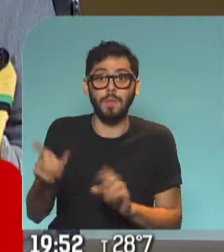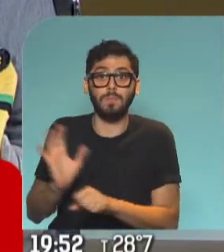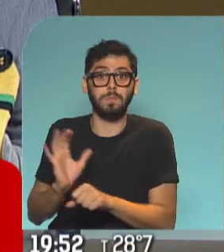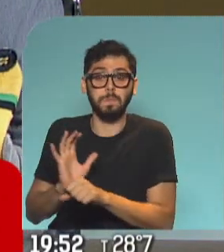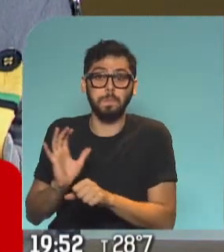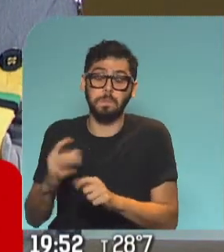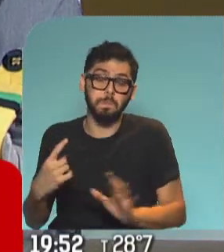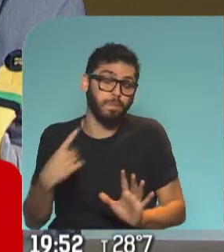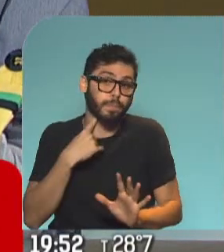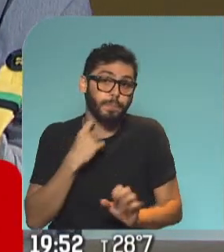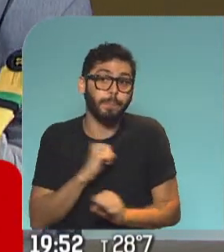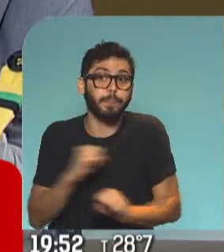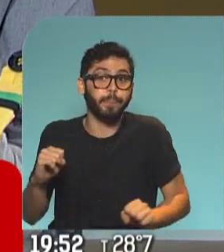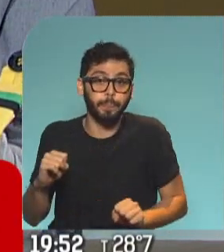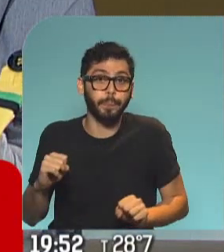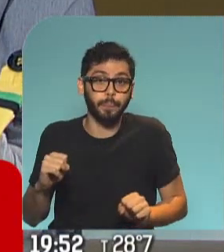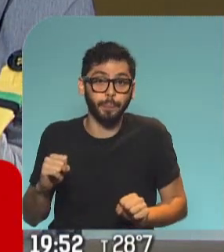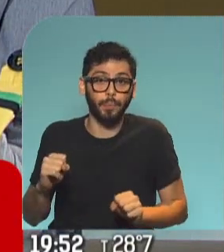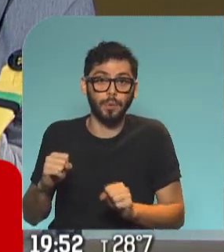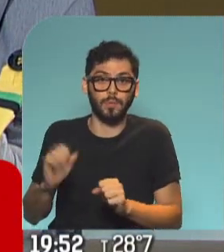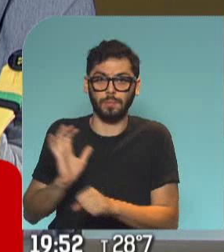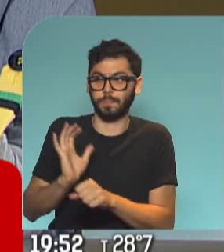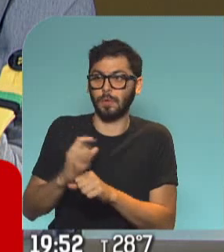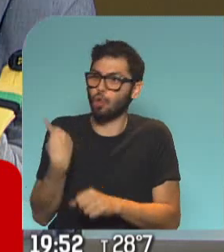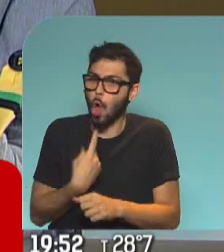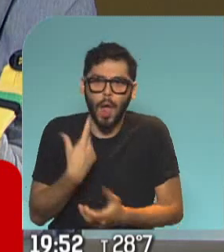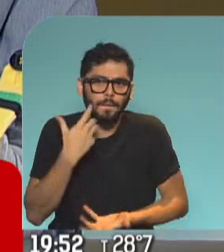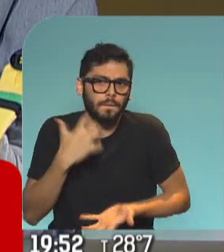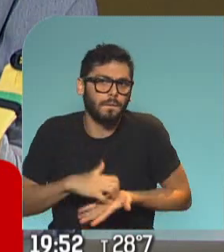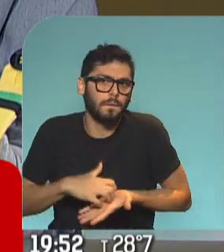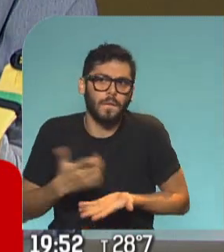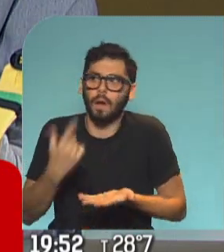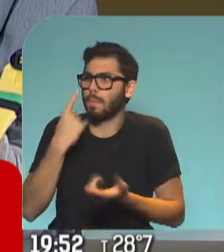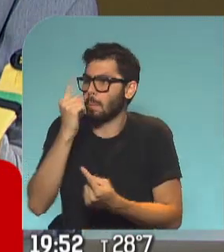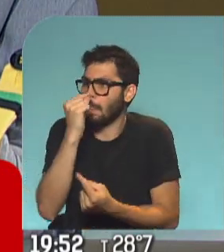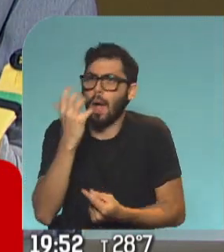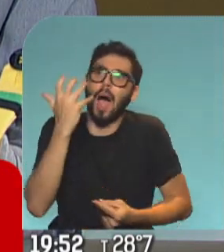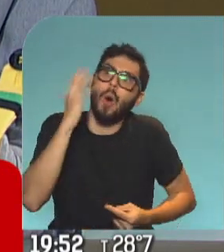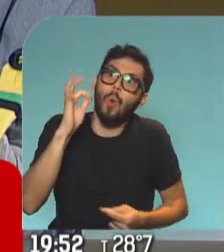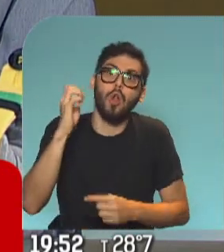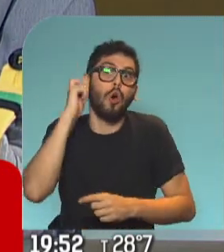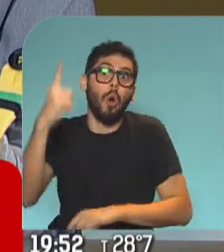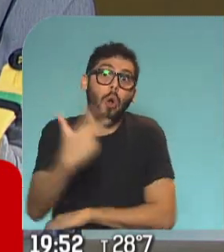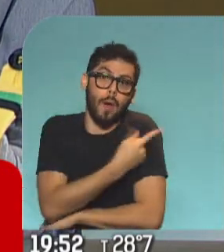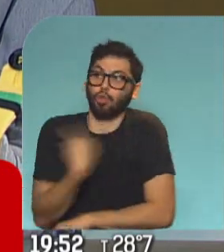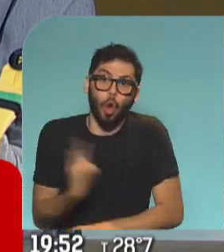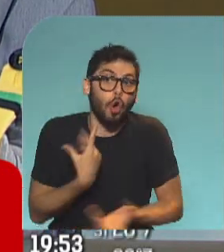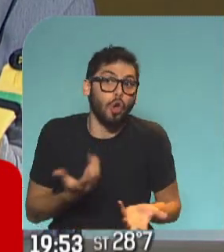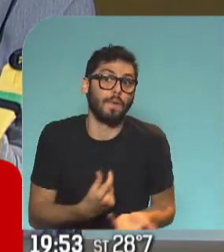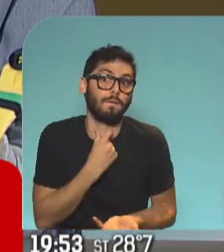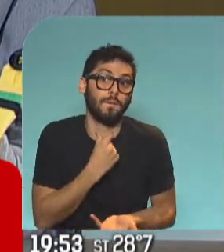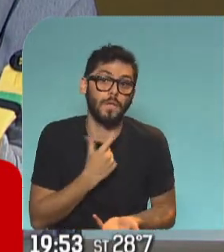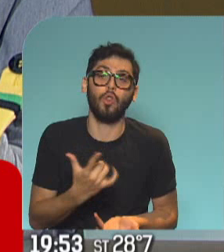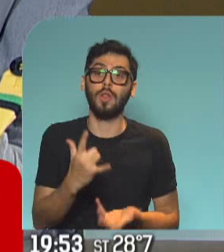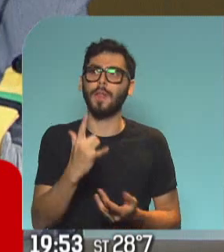¿no? Porque es lo que tanto estamos esperando, que nuestros padres, nuestros abuelos, quien los tenga, puedan ser vacunados. Entonces, cualquier